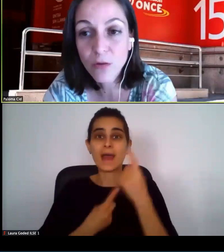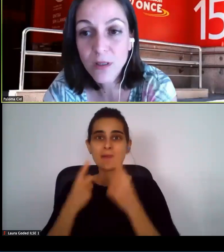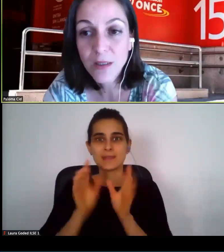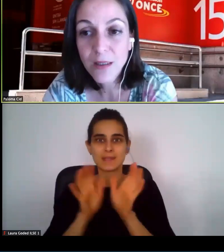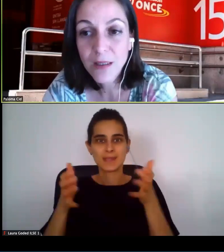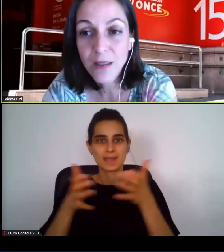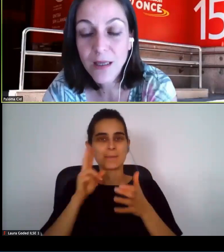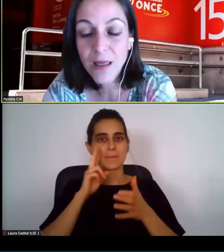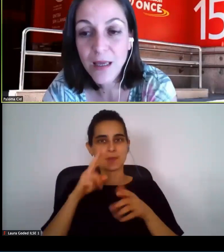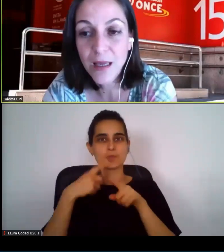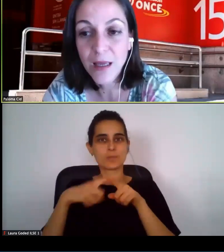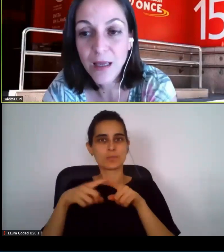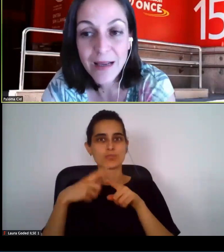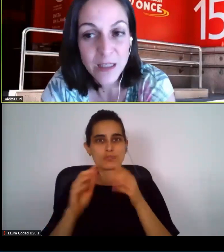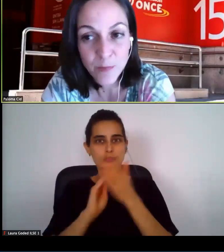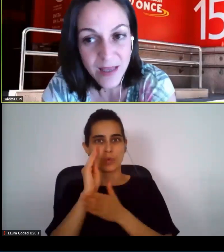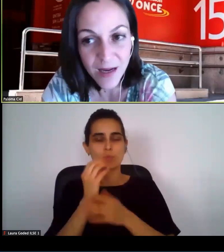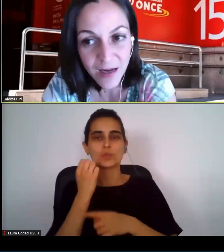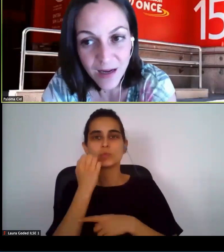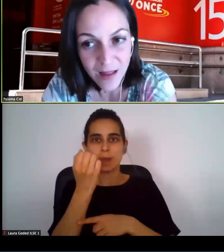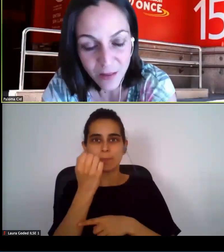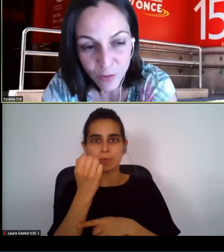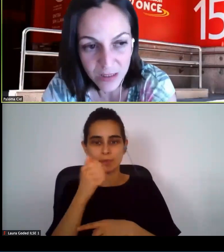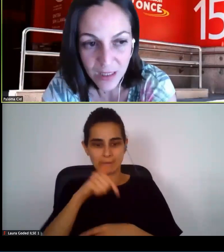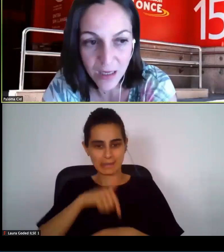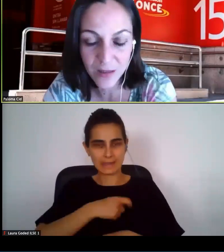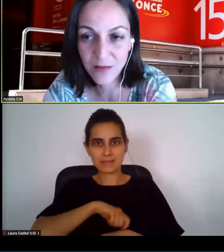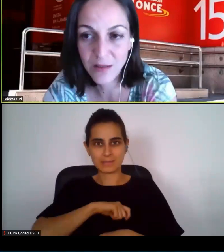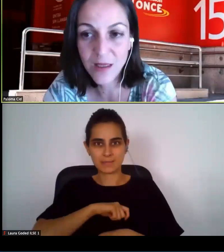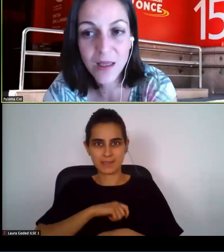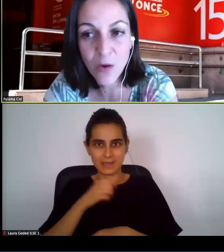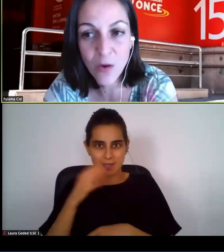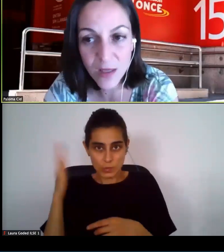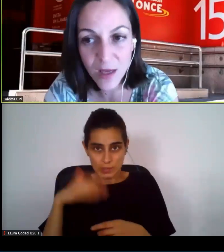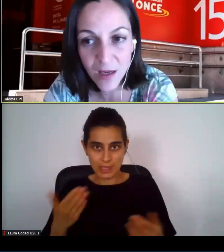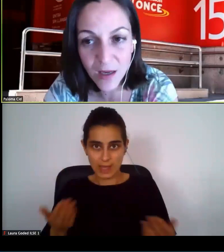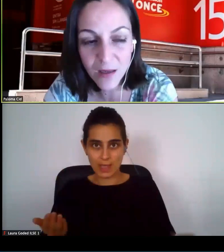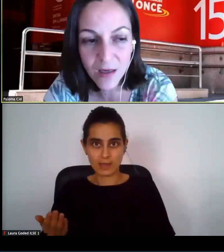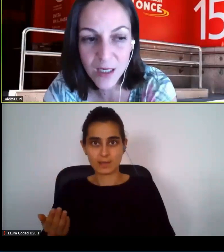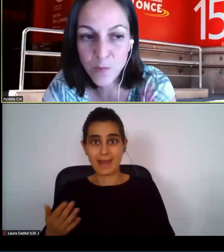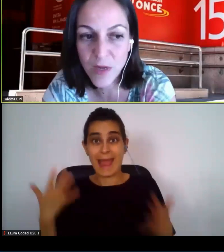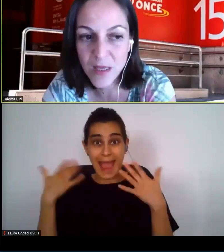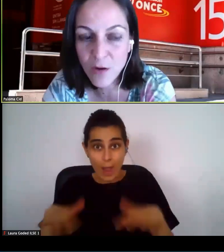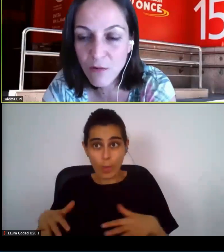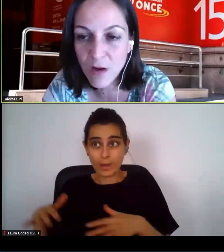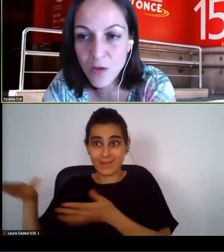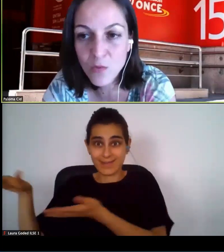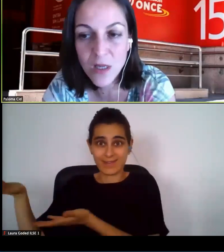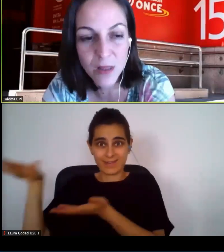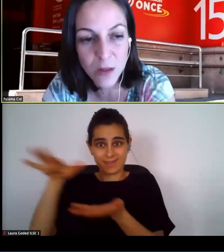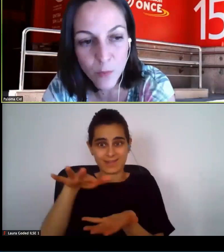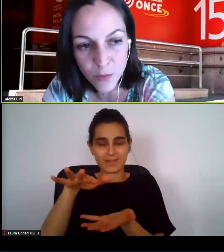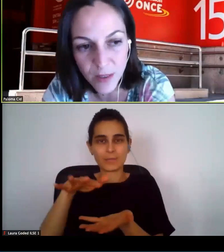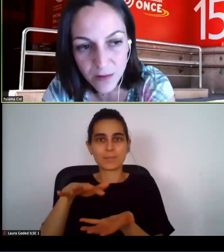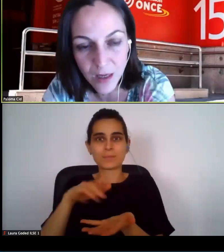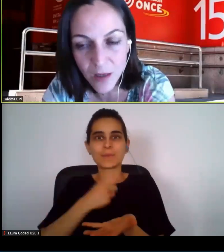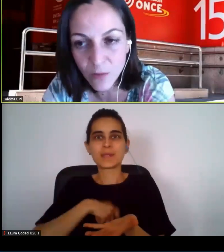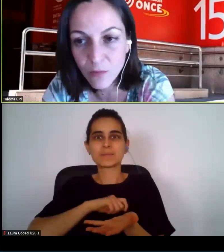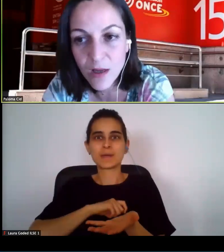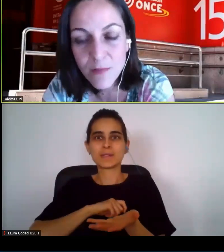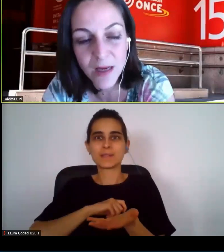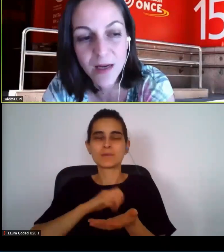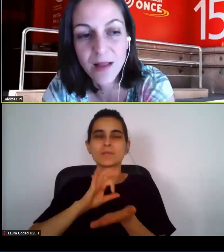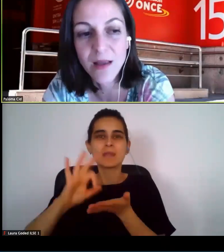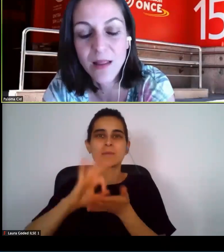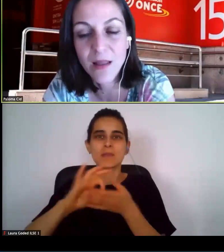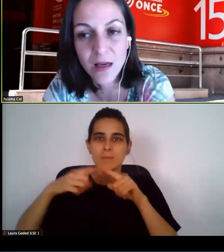apoyo que en España en realidad no están y que aunque lleguen, en España no hay un servicio postventa, no